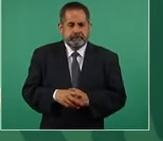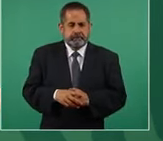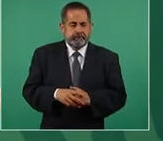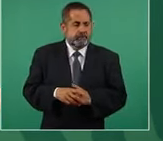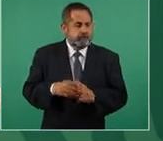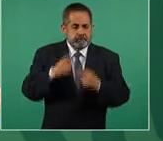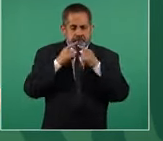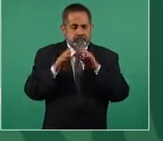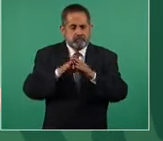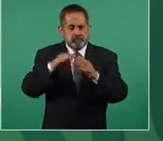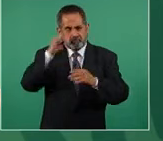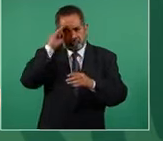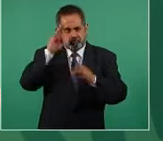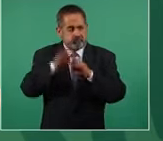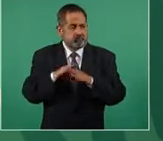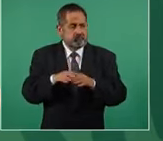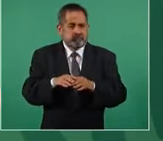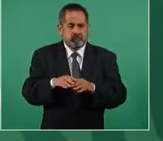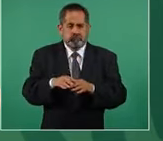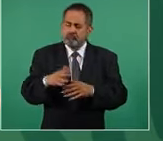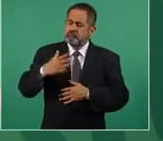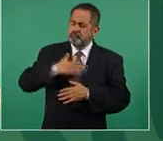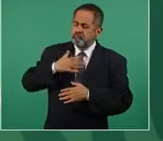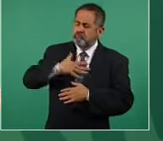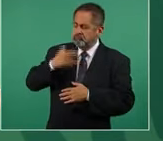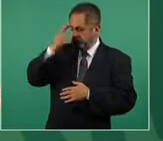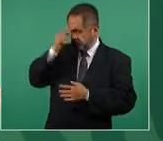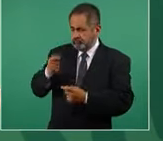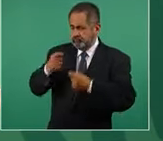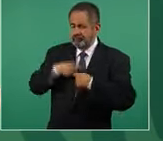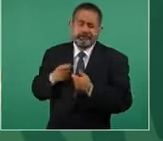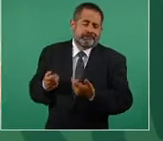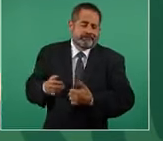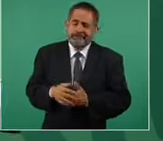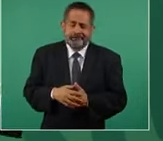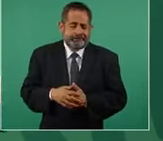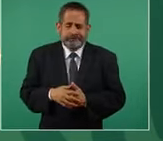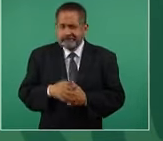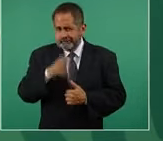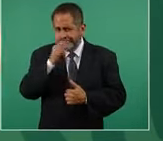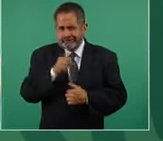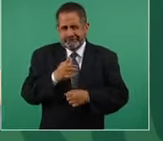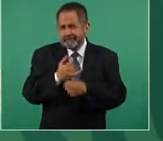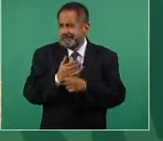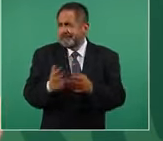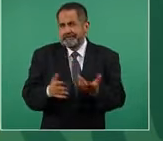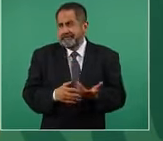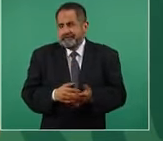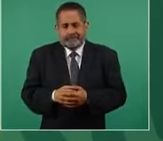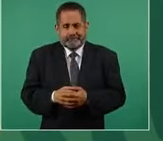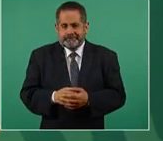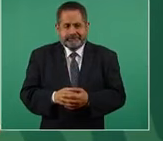buscar que les den la razón de algo que es totalmente